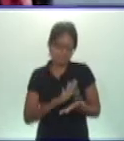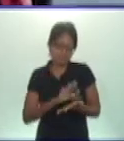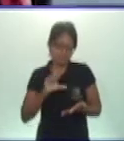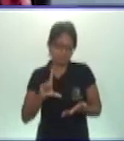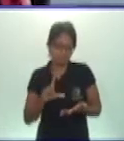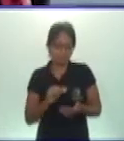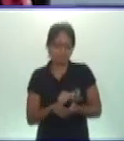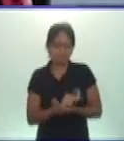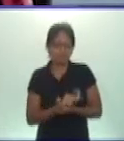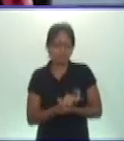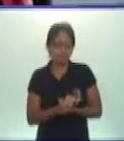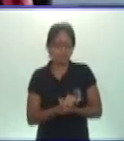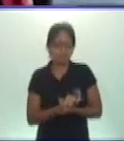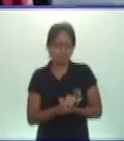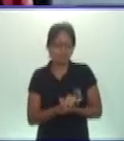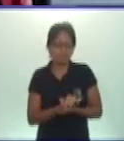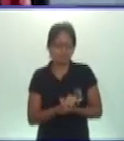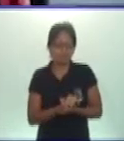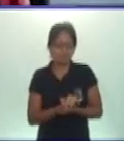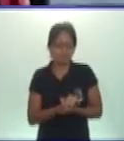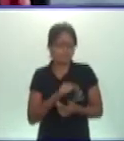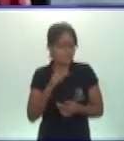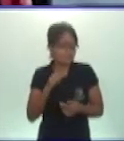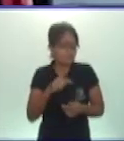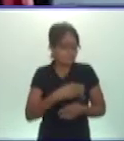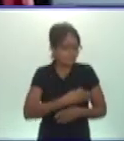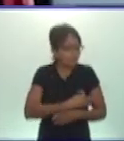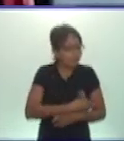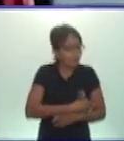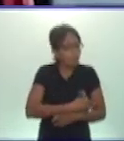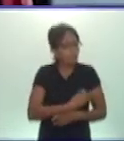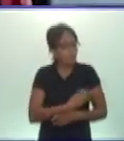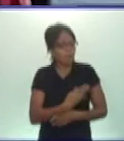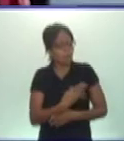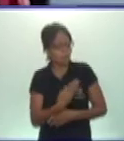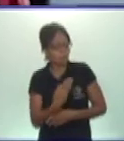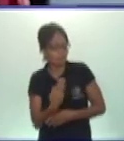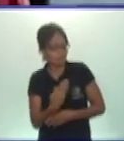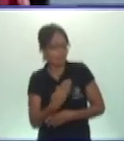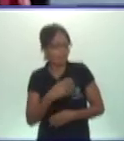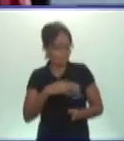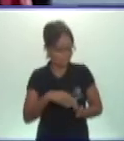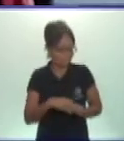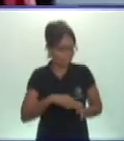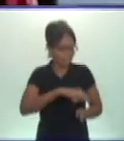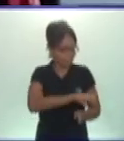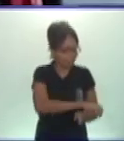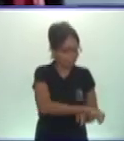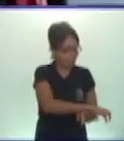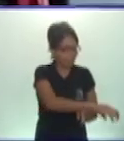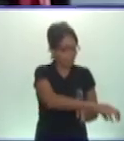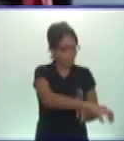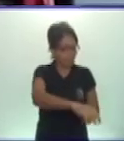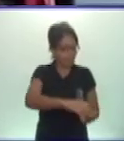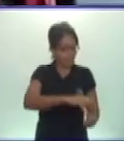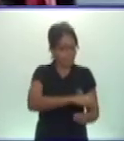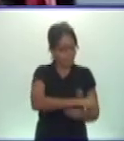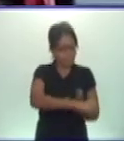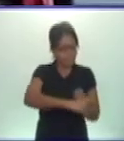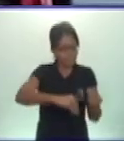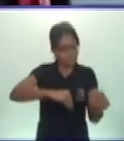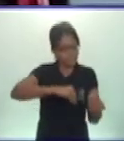Esto ha ido desbloqueando La Habana como puerto mercantil y como